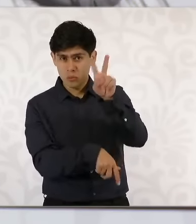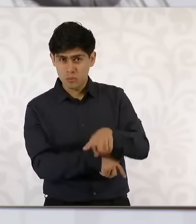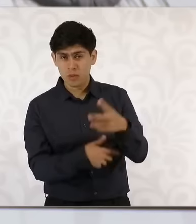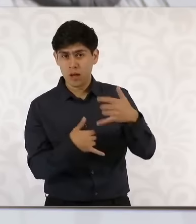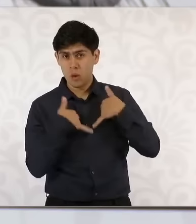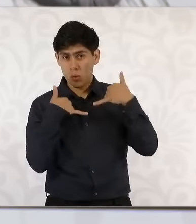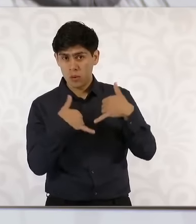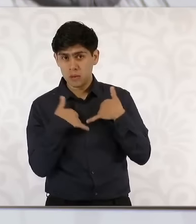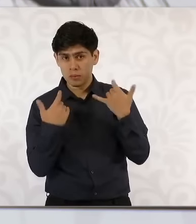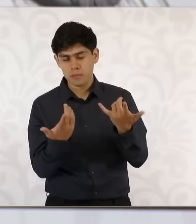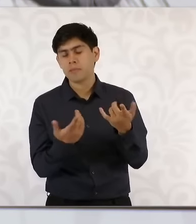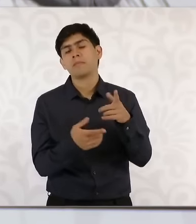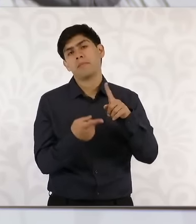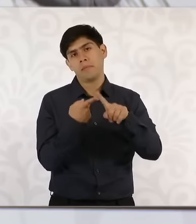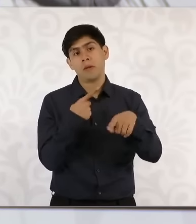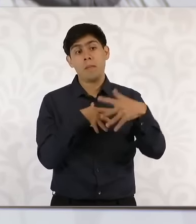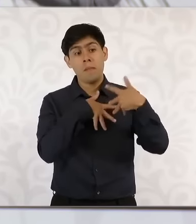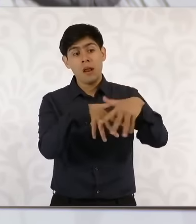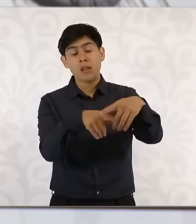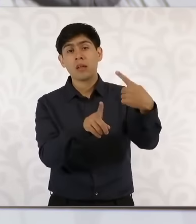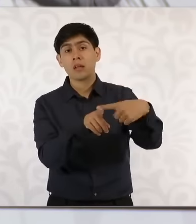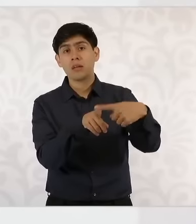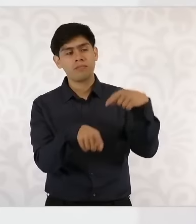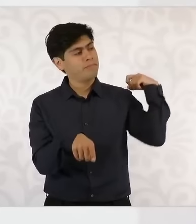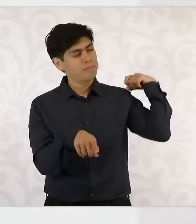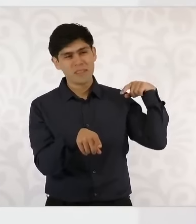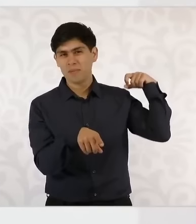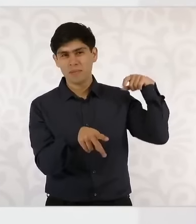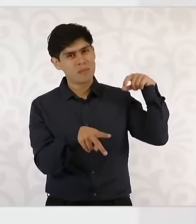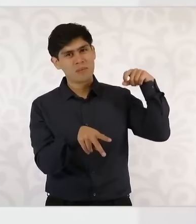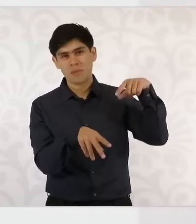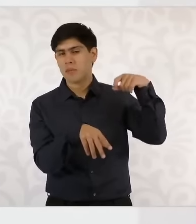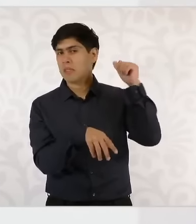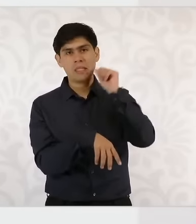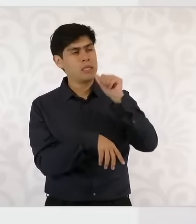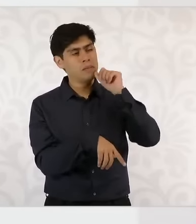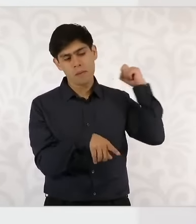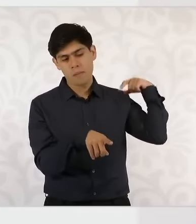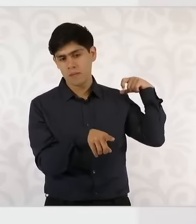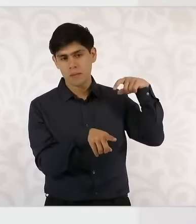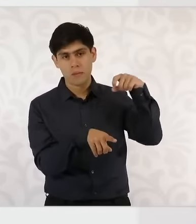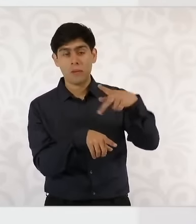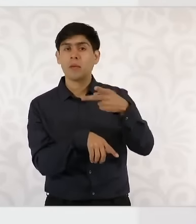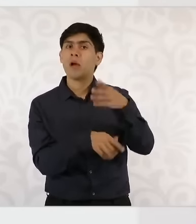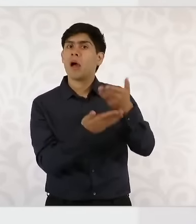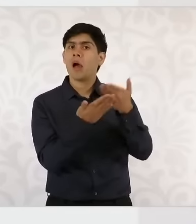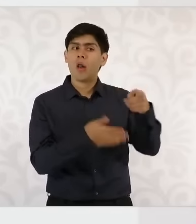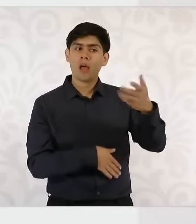primero marcharon los mismos de siempre, los mismos que habían marchado, nada más que ahora no llenaron el